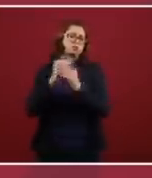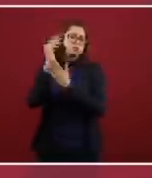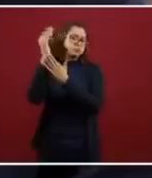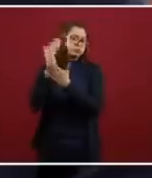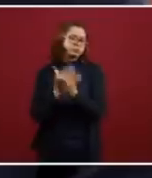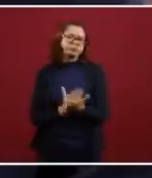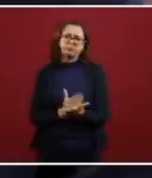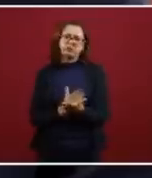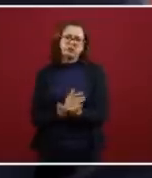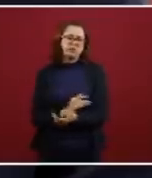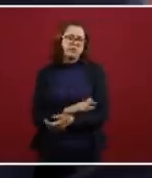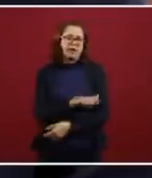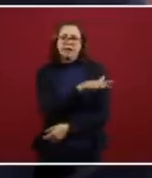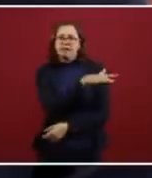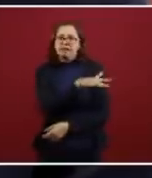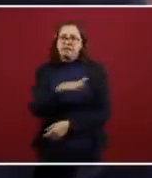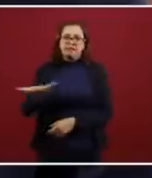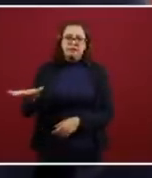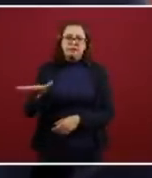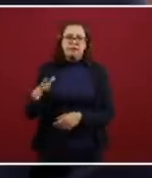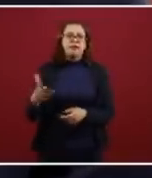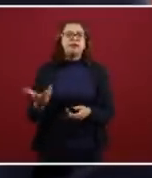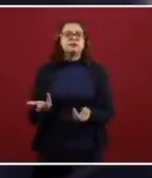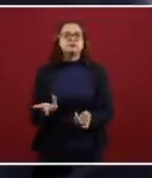por ejemplo, eso